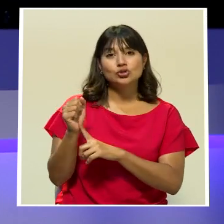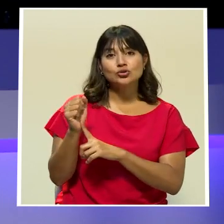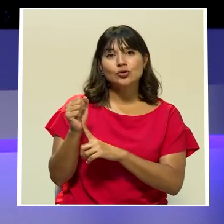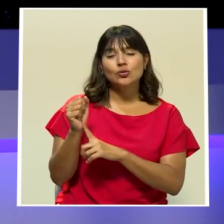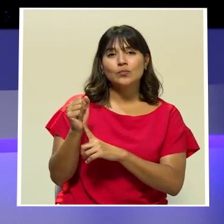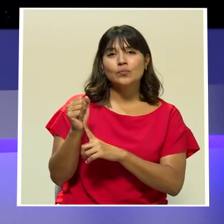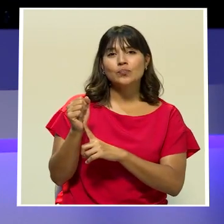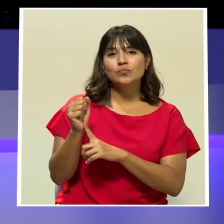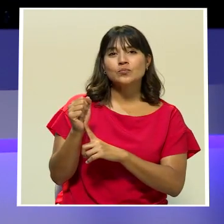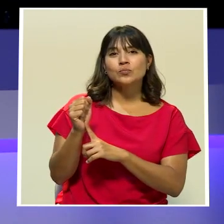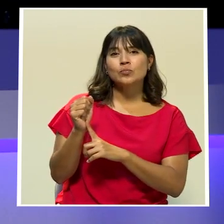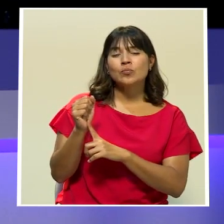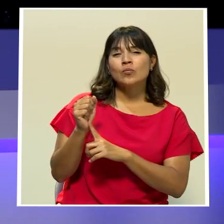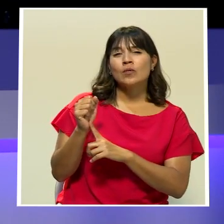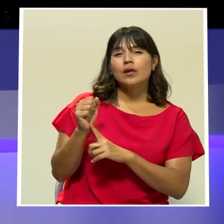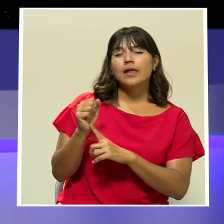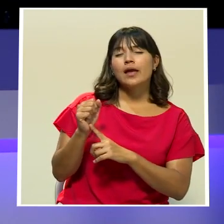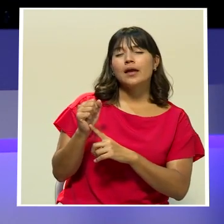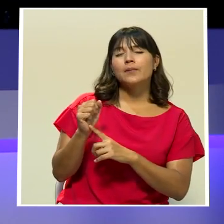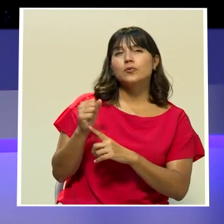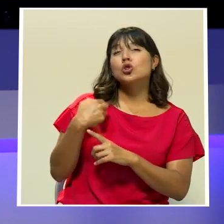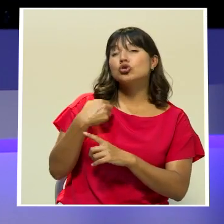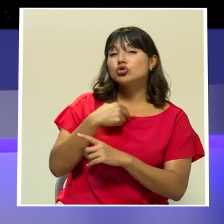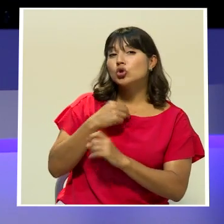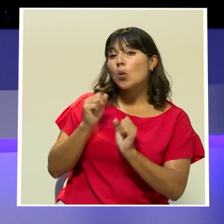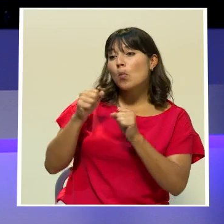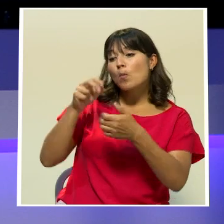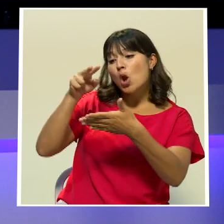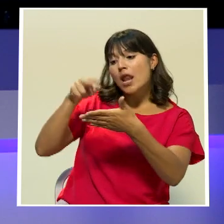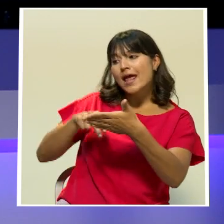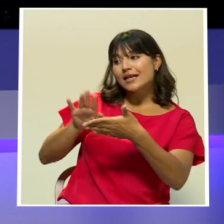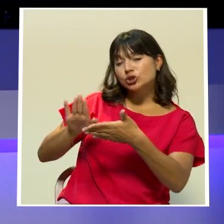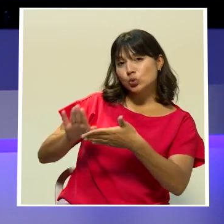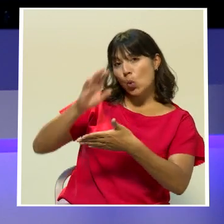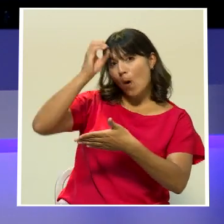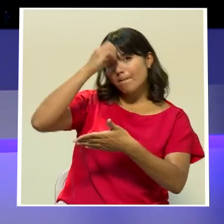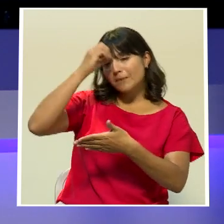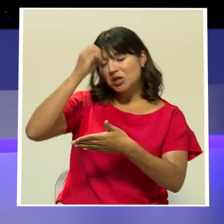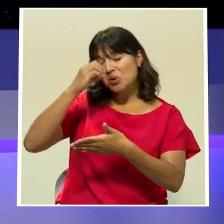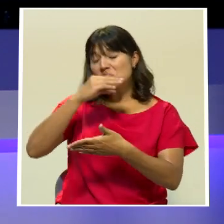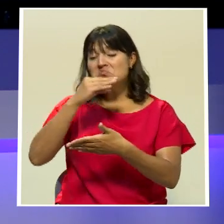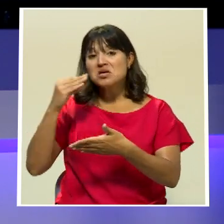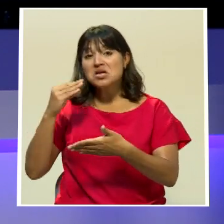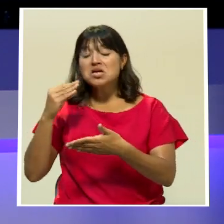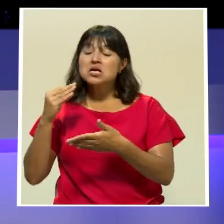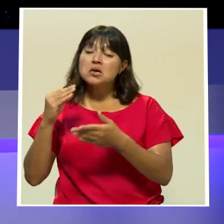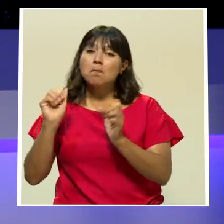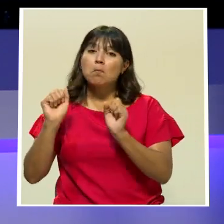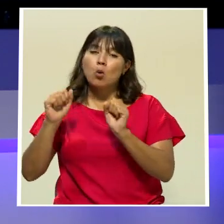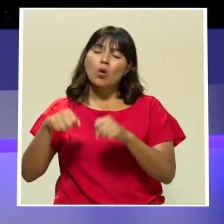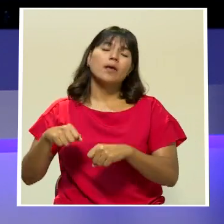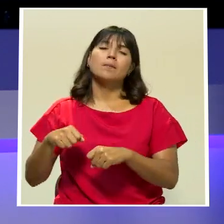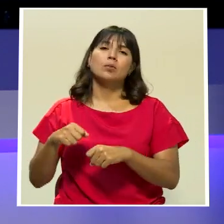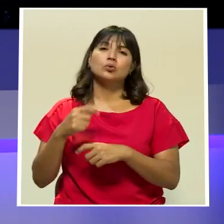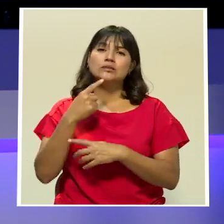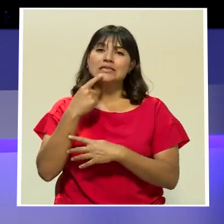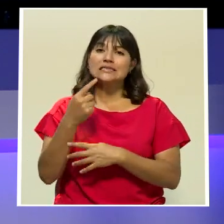esa columna desacertada es que nos permite una reflexión en el sentido de que si don